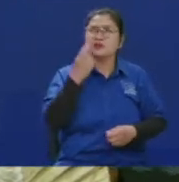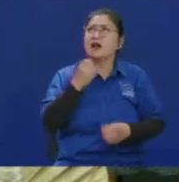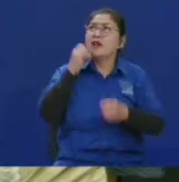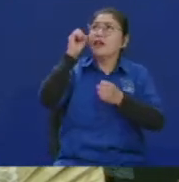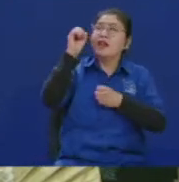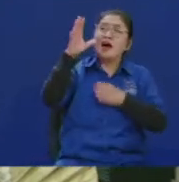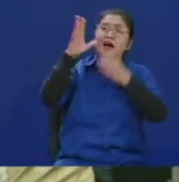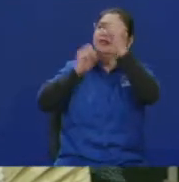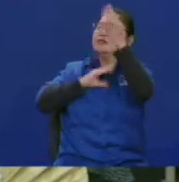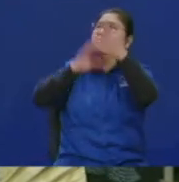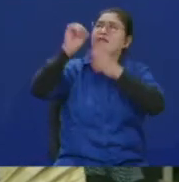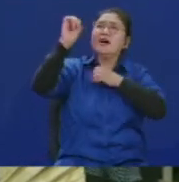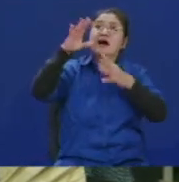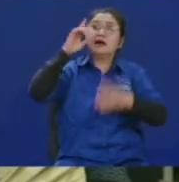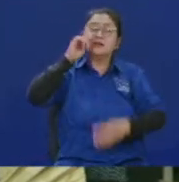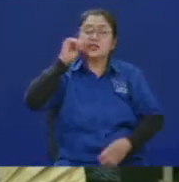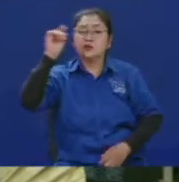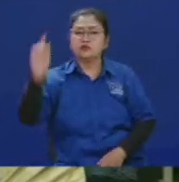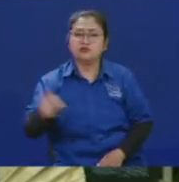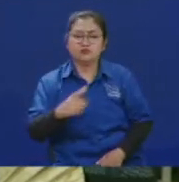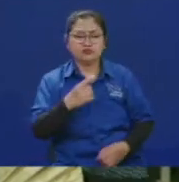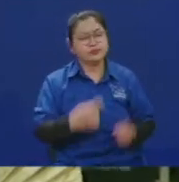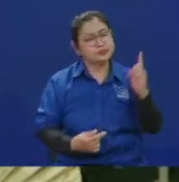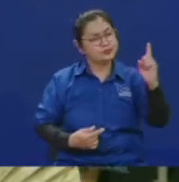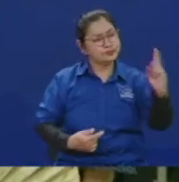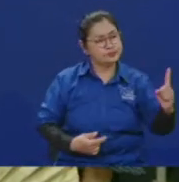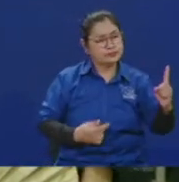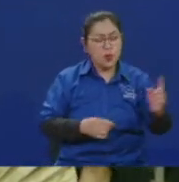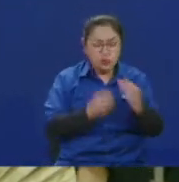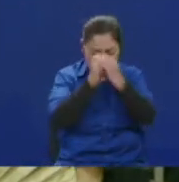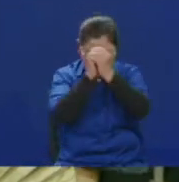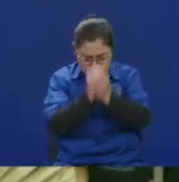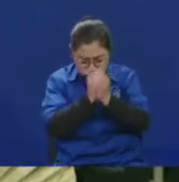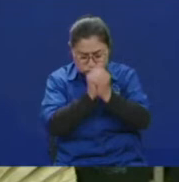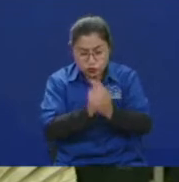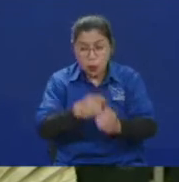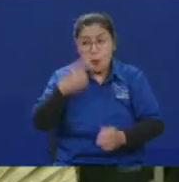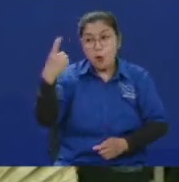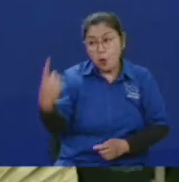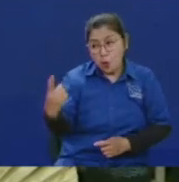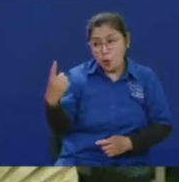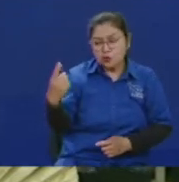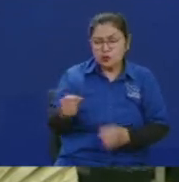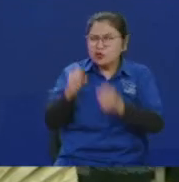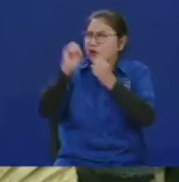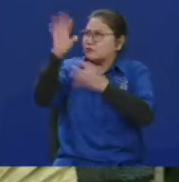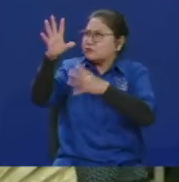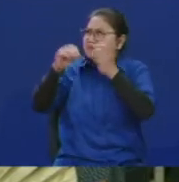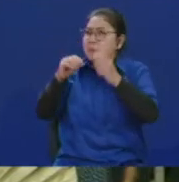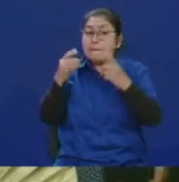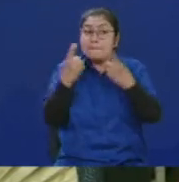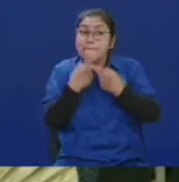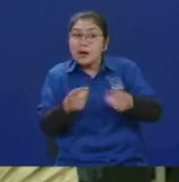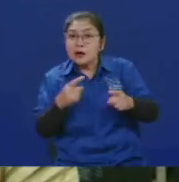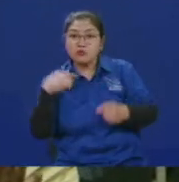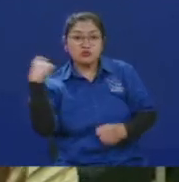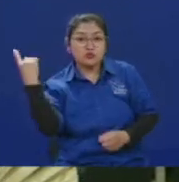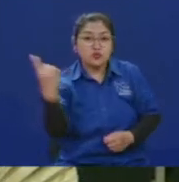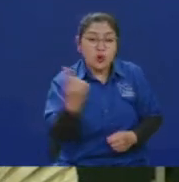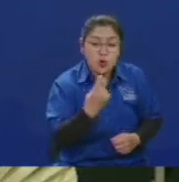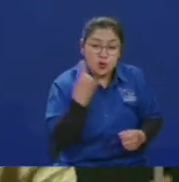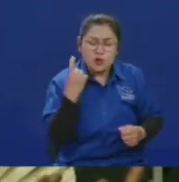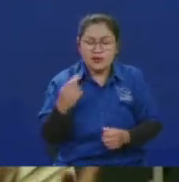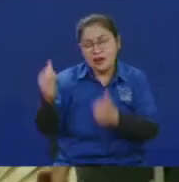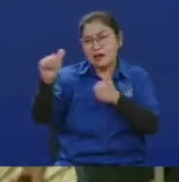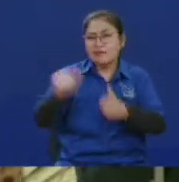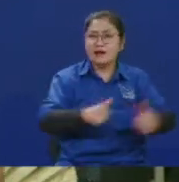alabaron Señor. ¡Levantamos! Unos oraban, otros cantaban, pero todos alababan.